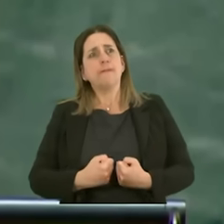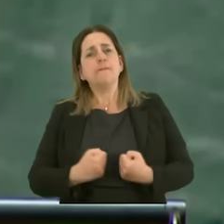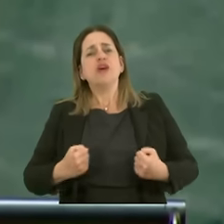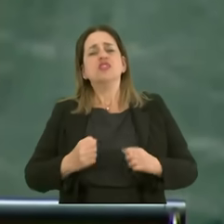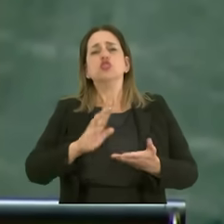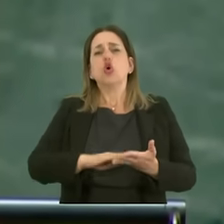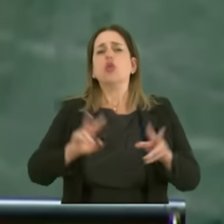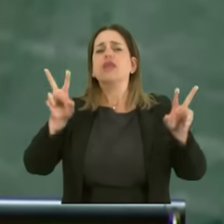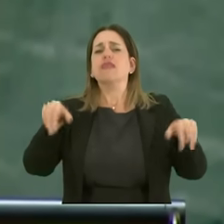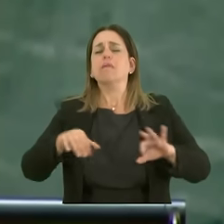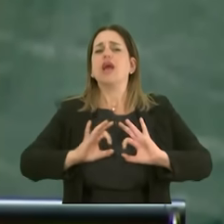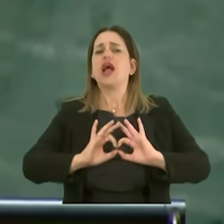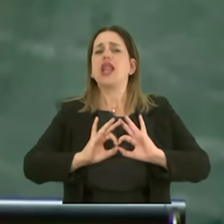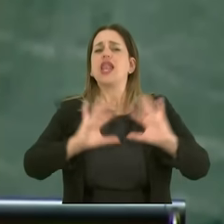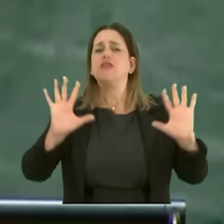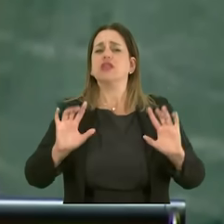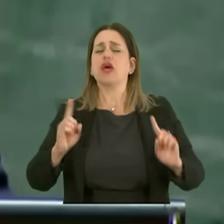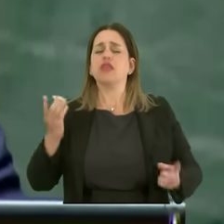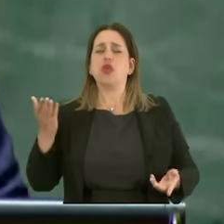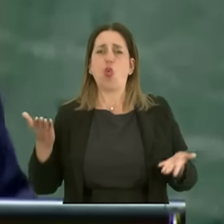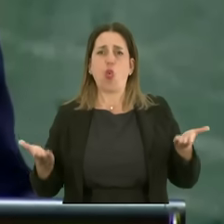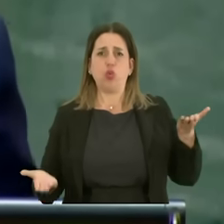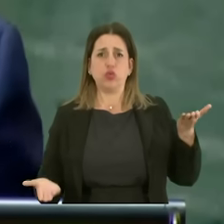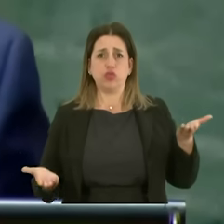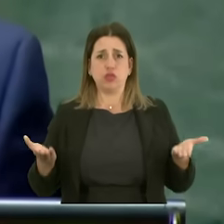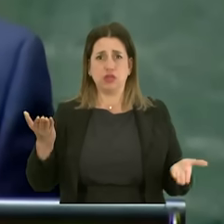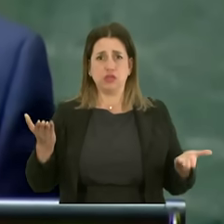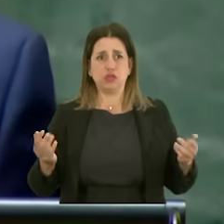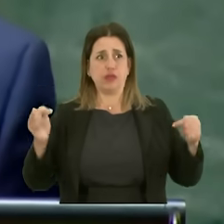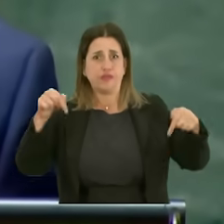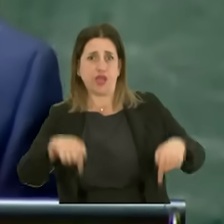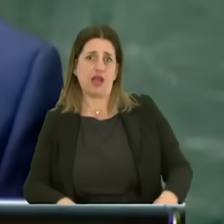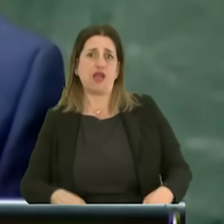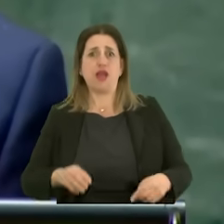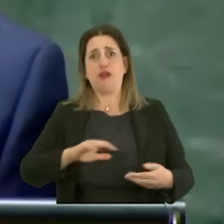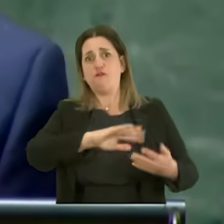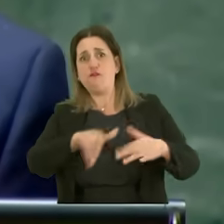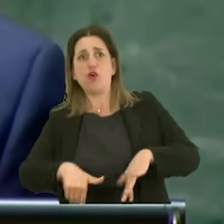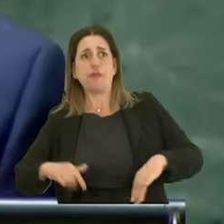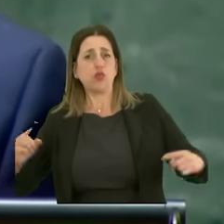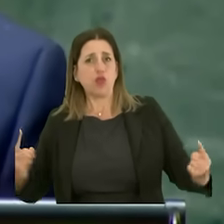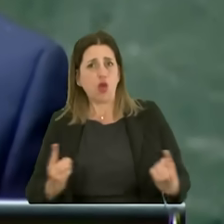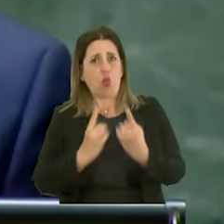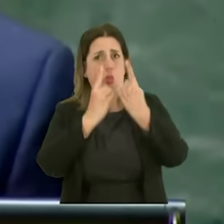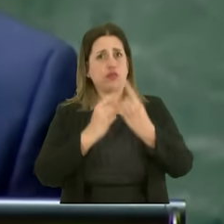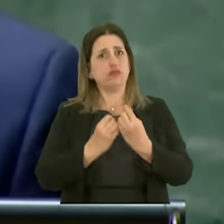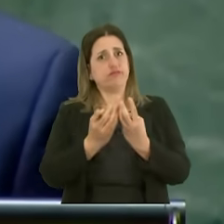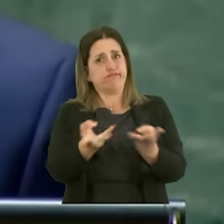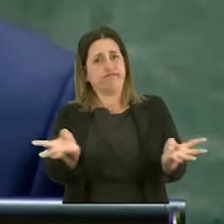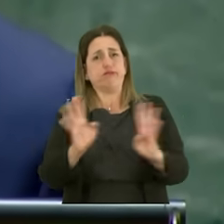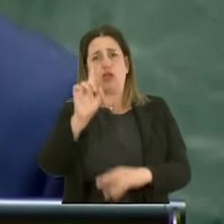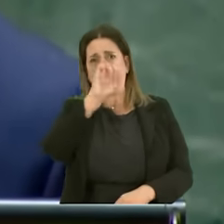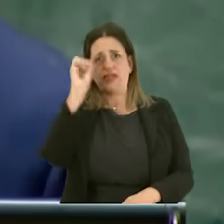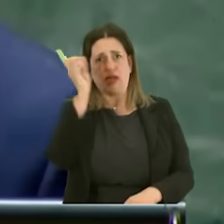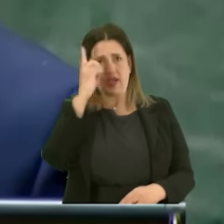de libertad y de Justicia sobre todo aquí en el ámbito internacional y para